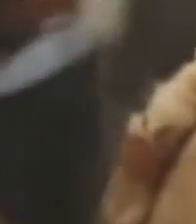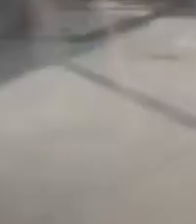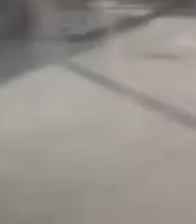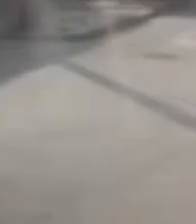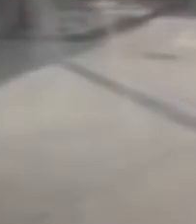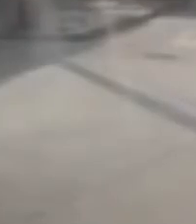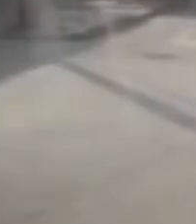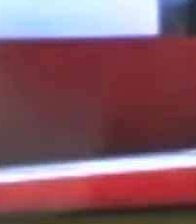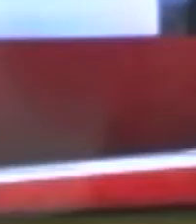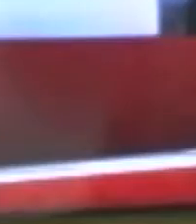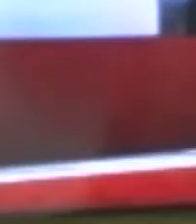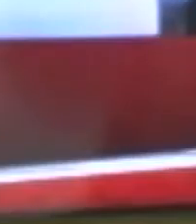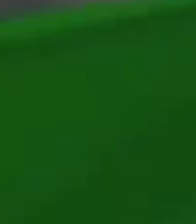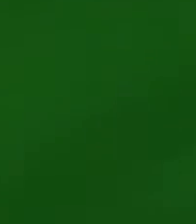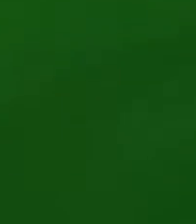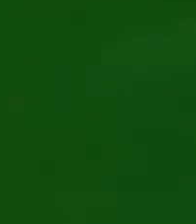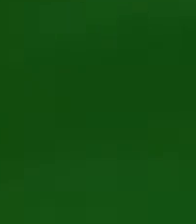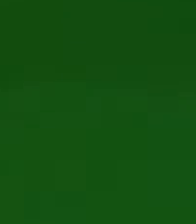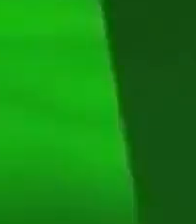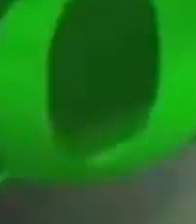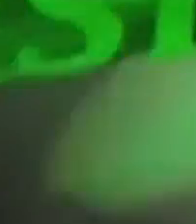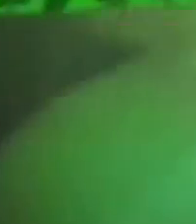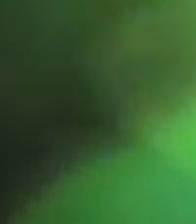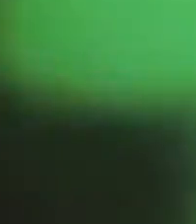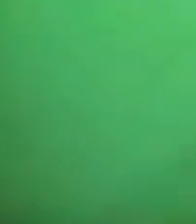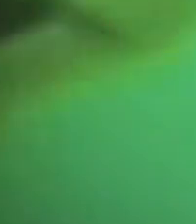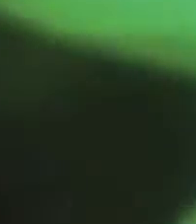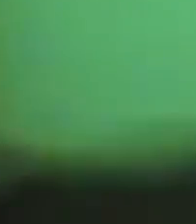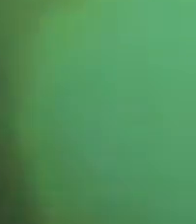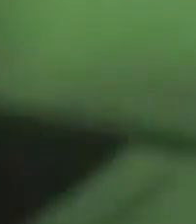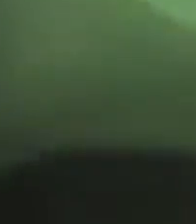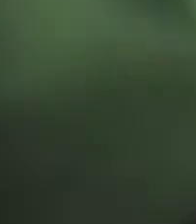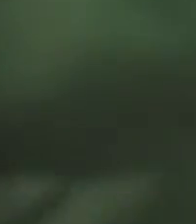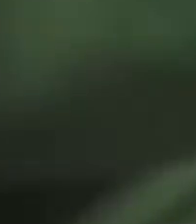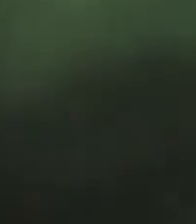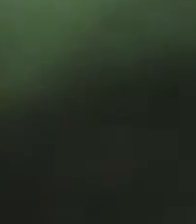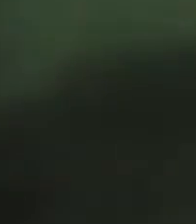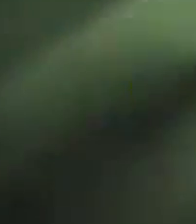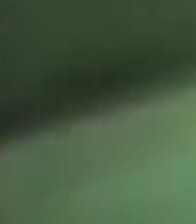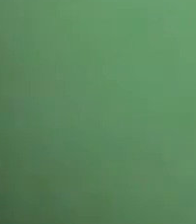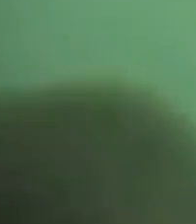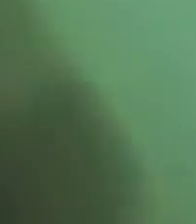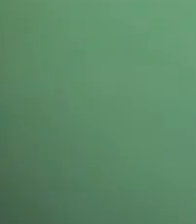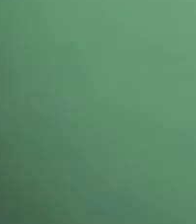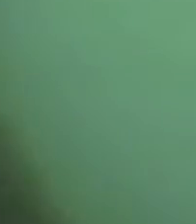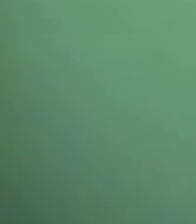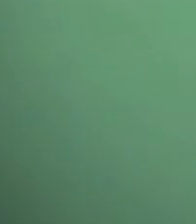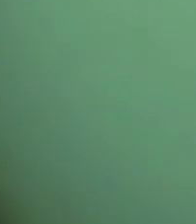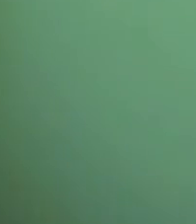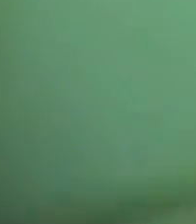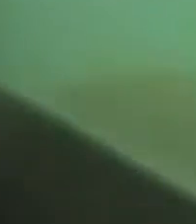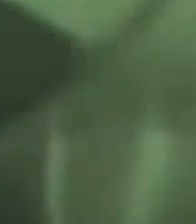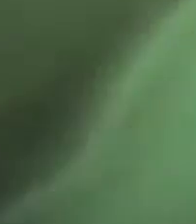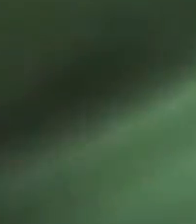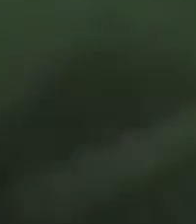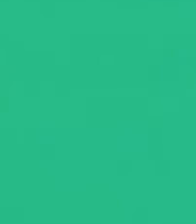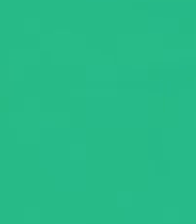prevención y además desarrollo. Este martes a las 10 en punto de la noche. Hasta entonces.